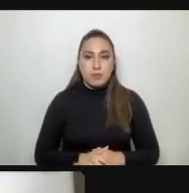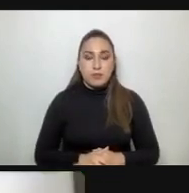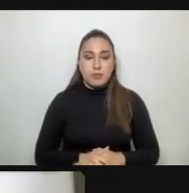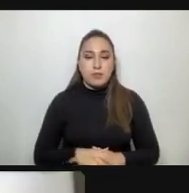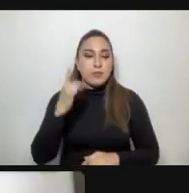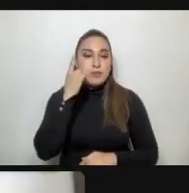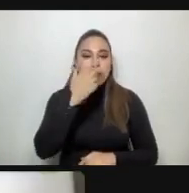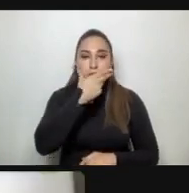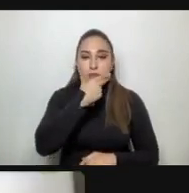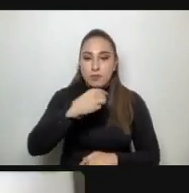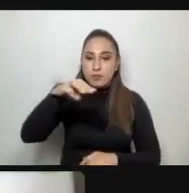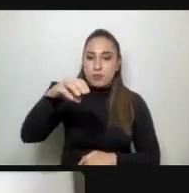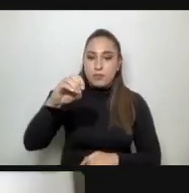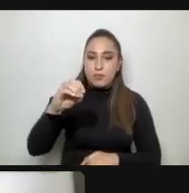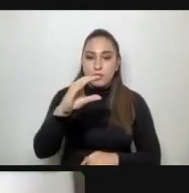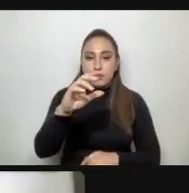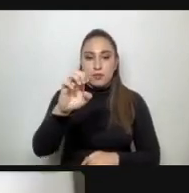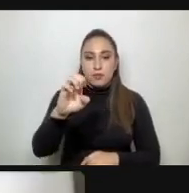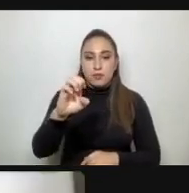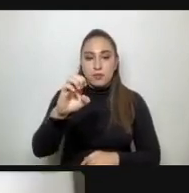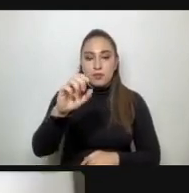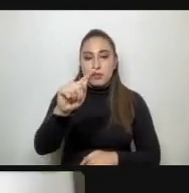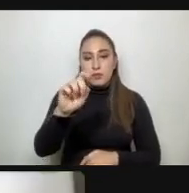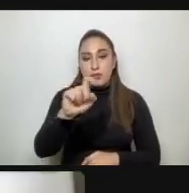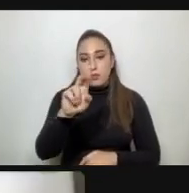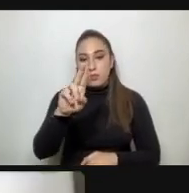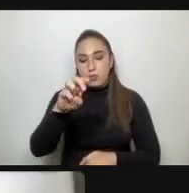Diputado Cristian Moctezuma González, a favor.